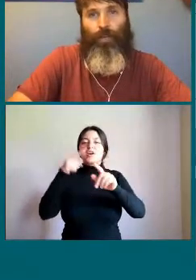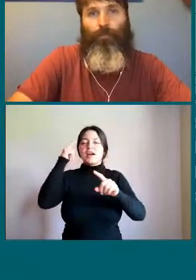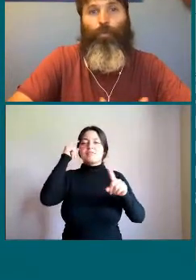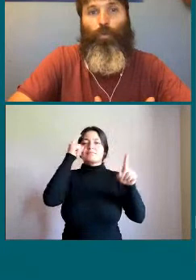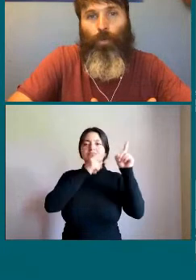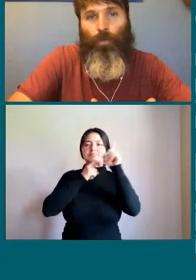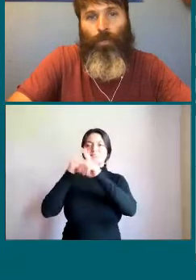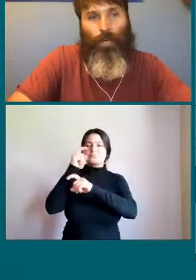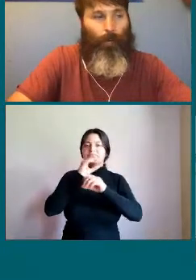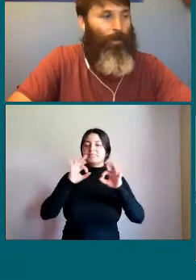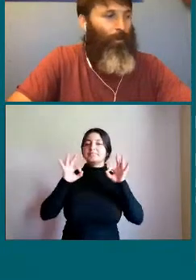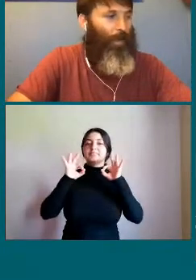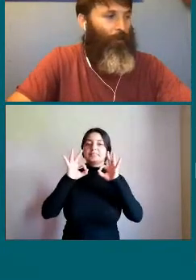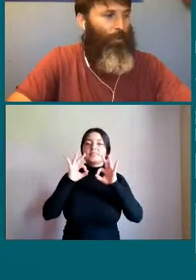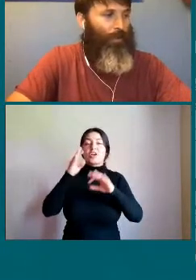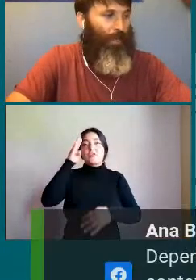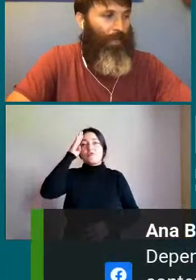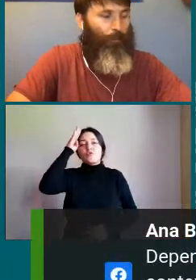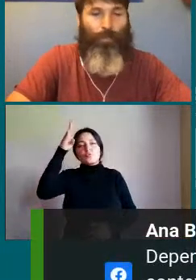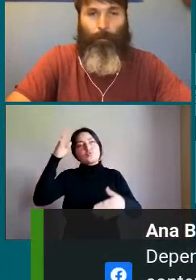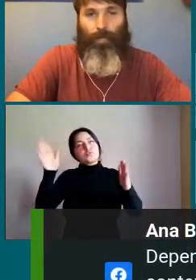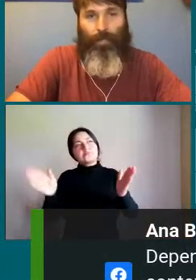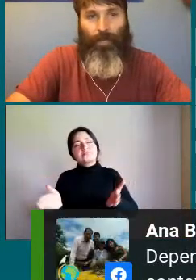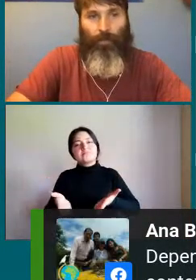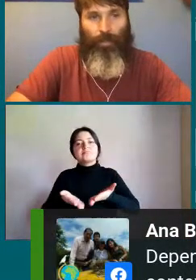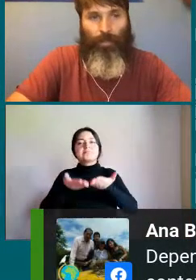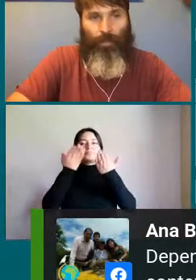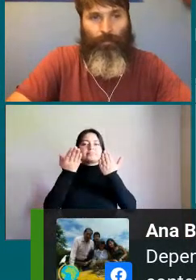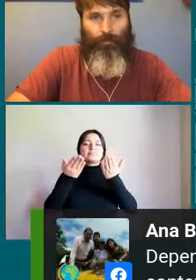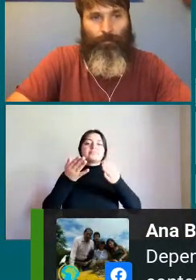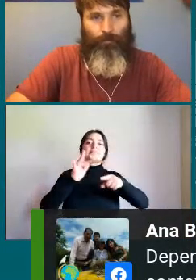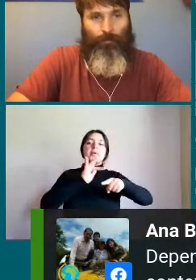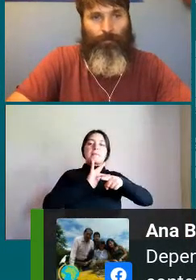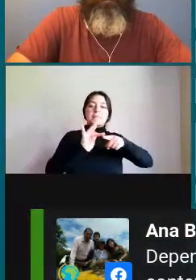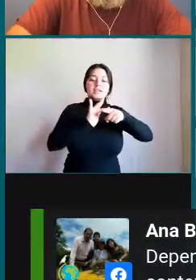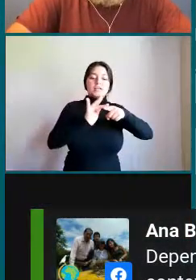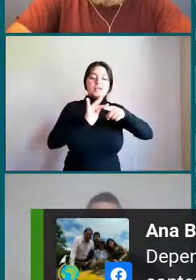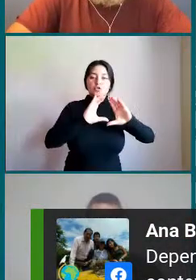os ayude en el futuro a mejorar vuestra práctica docente.